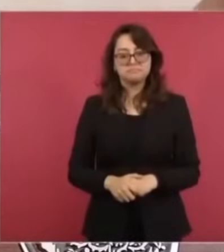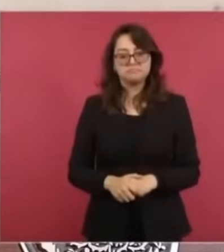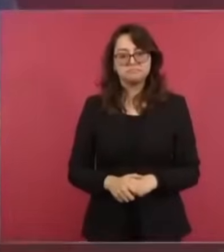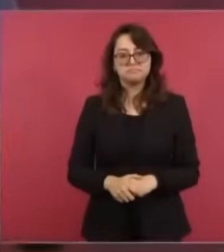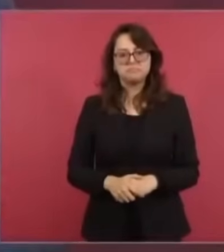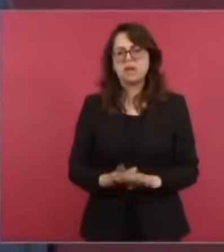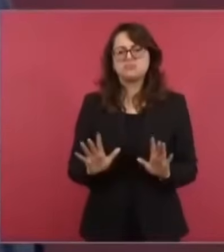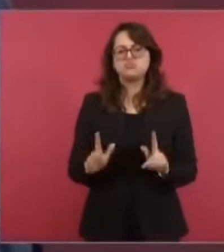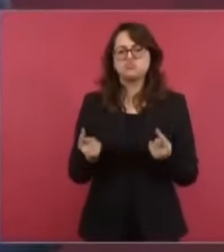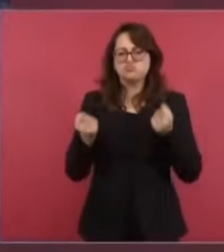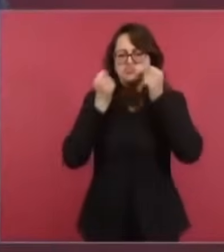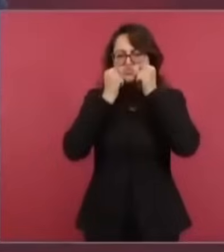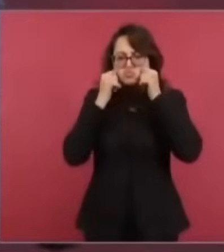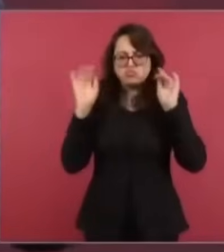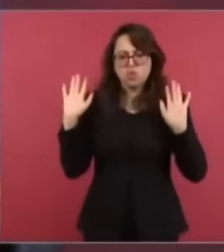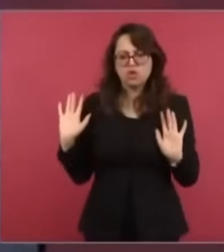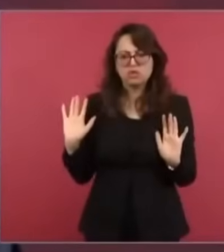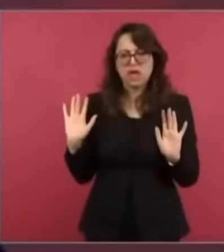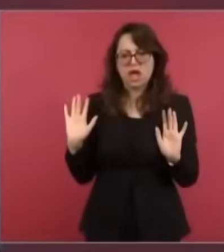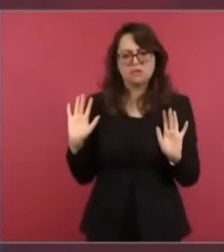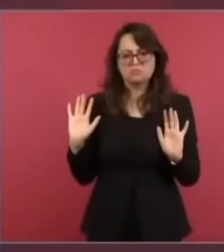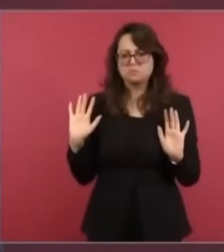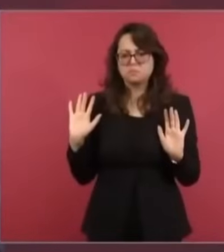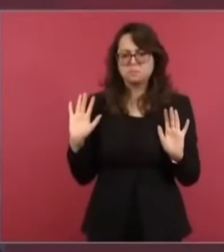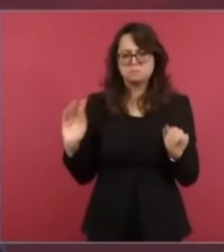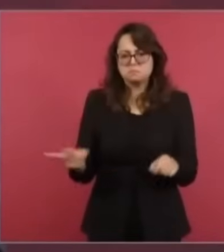Y ese no tiene derecho.